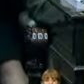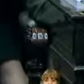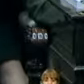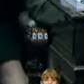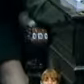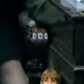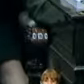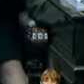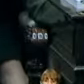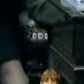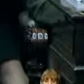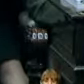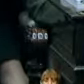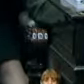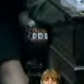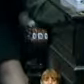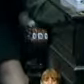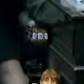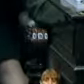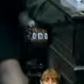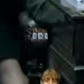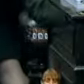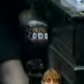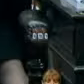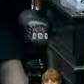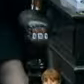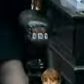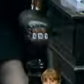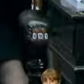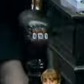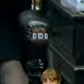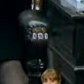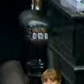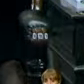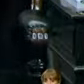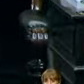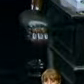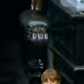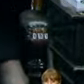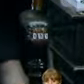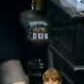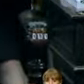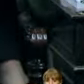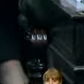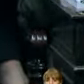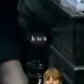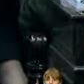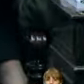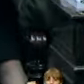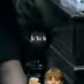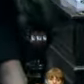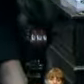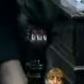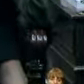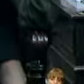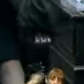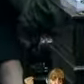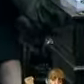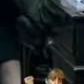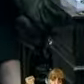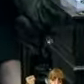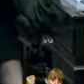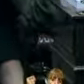Congreso y otro detalle ayer había 800 efectivos de cuatro fuerzas de seguridad hoy por como